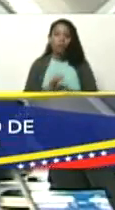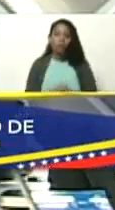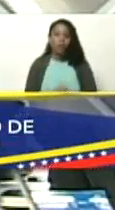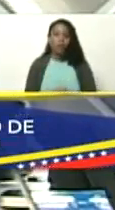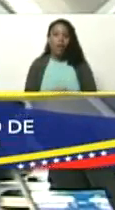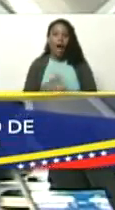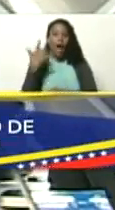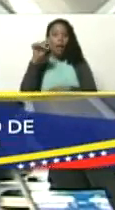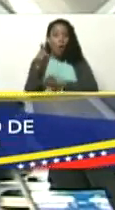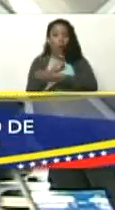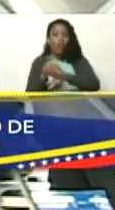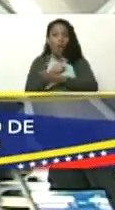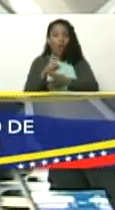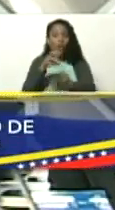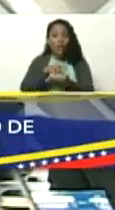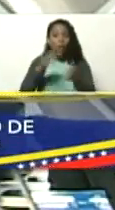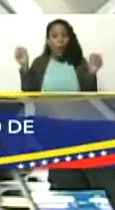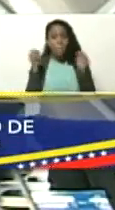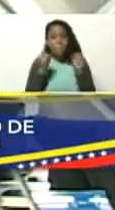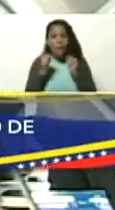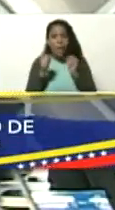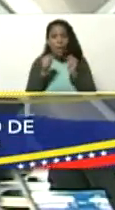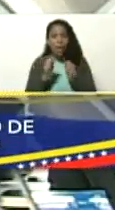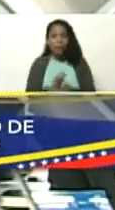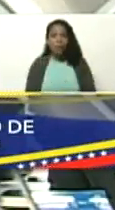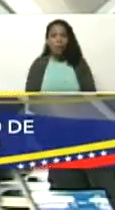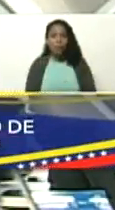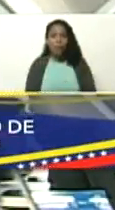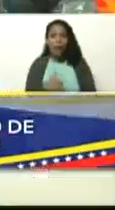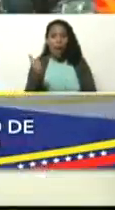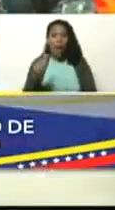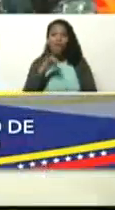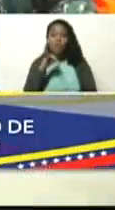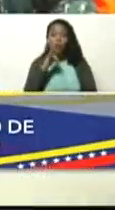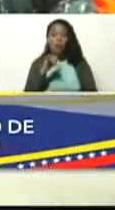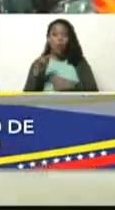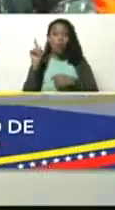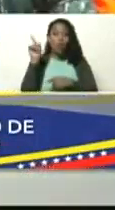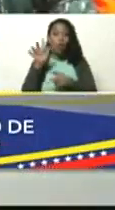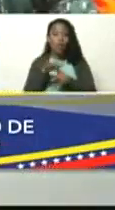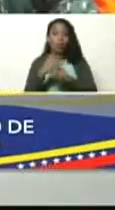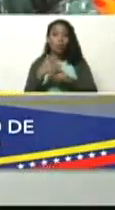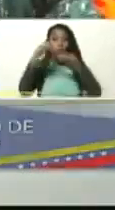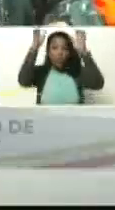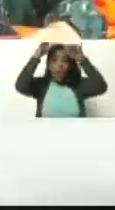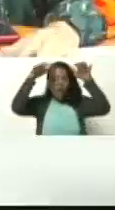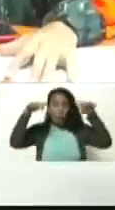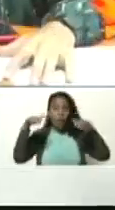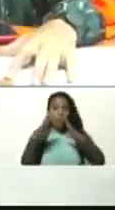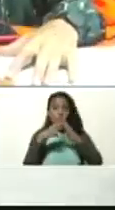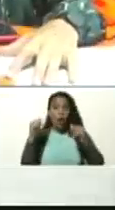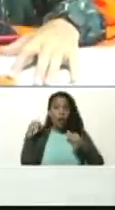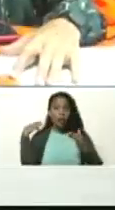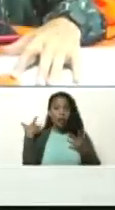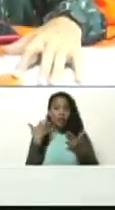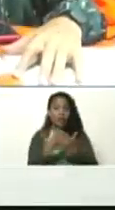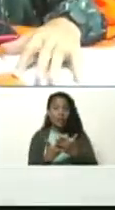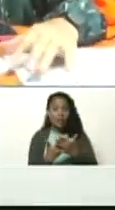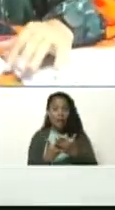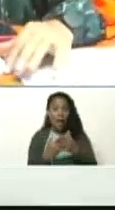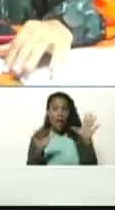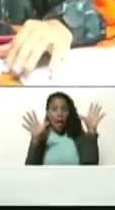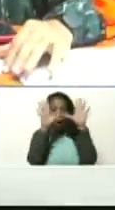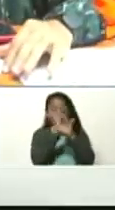línea. Jason Guzmán me ha tenido informado de toda la situación de las lluvias, de todos estos días, de todas estas